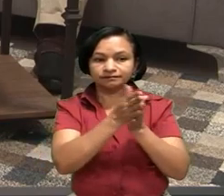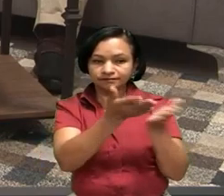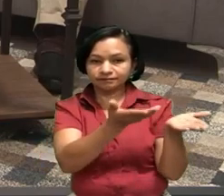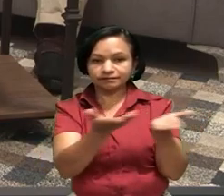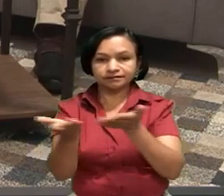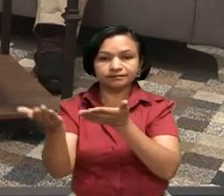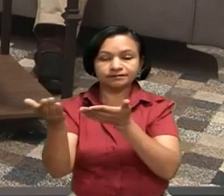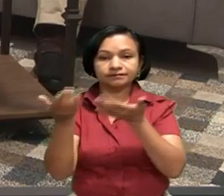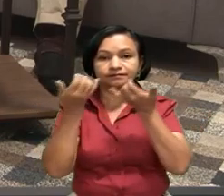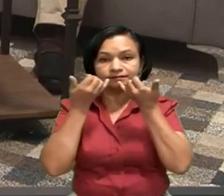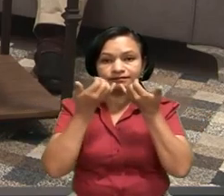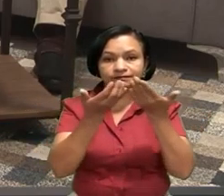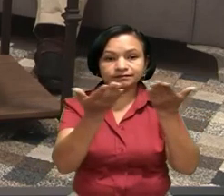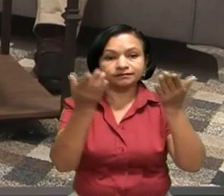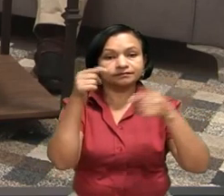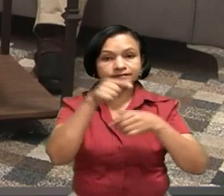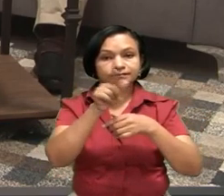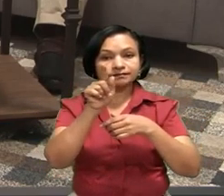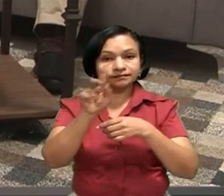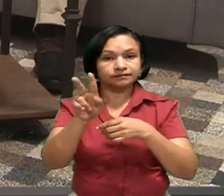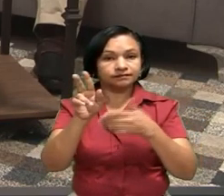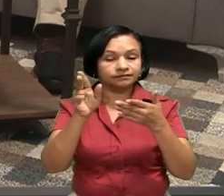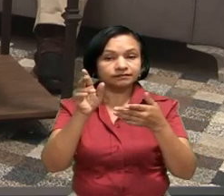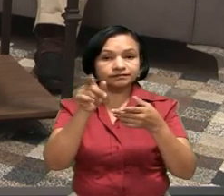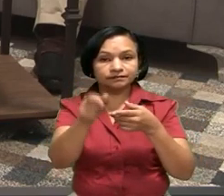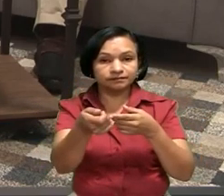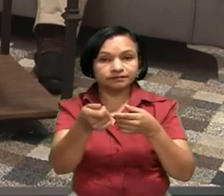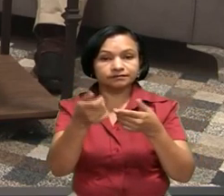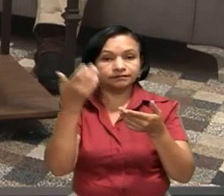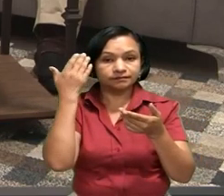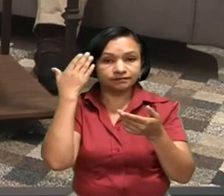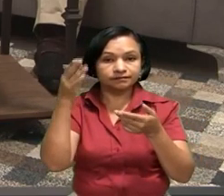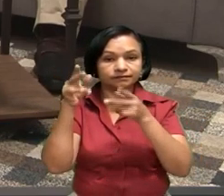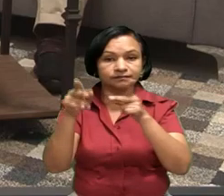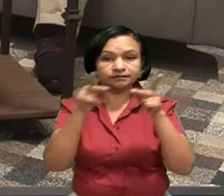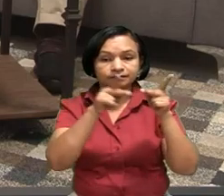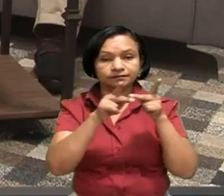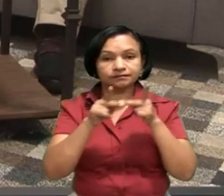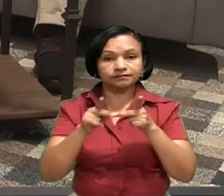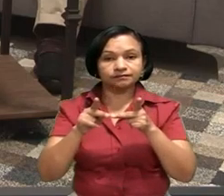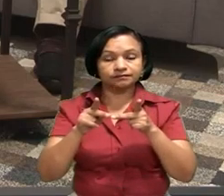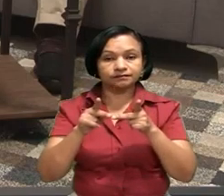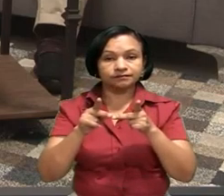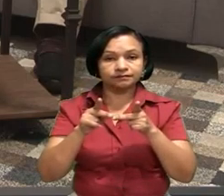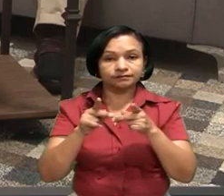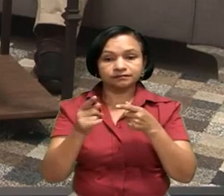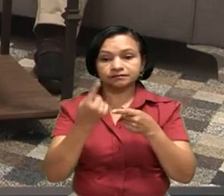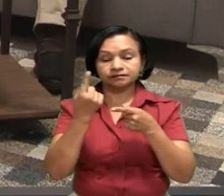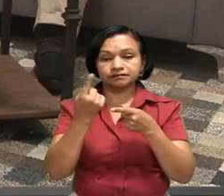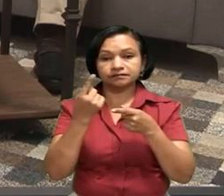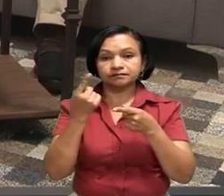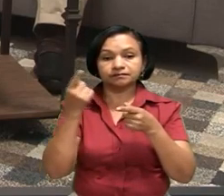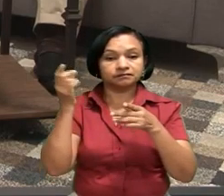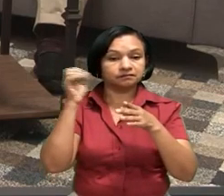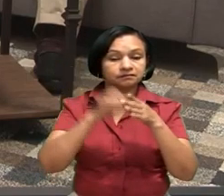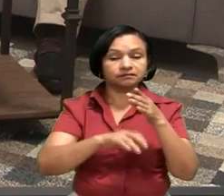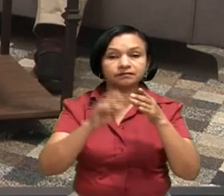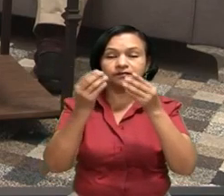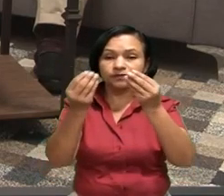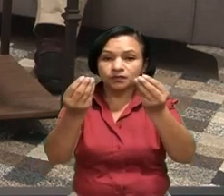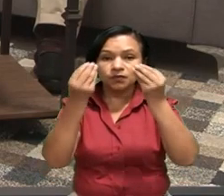publicitar me en tu medio porque sé que esa publicidad que es además muy etérea no va a caer en saco roto y que va a llegar